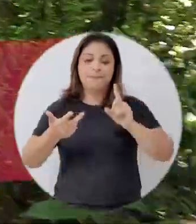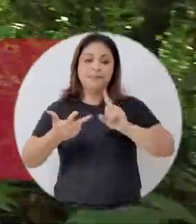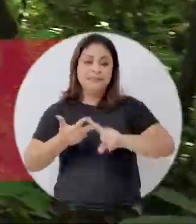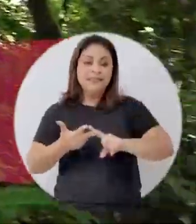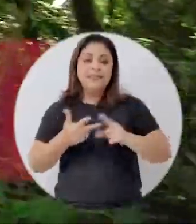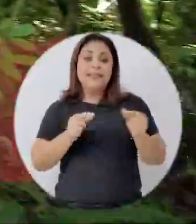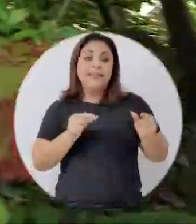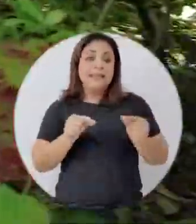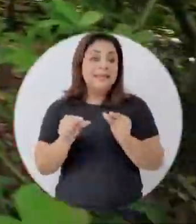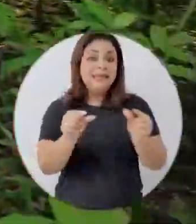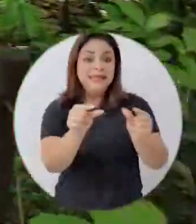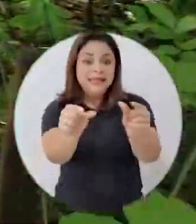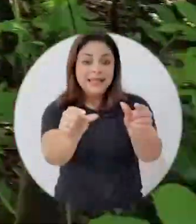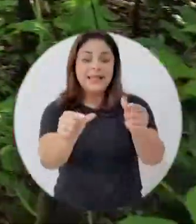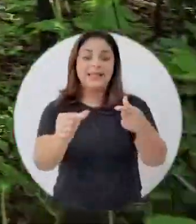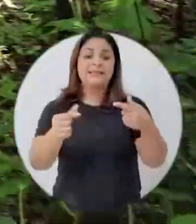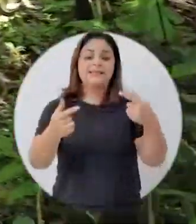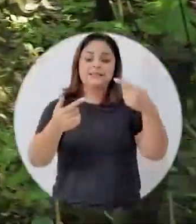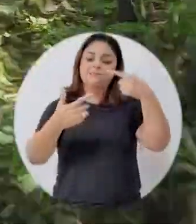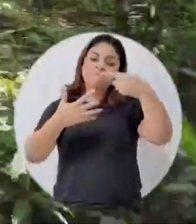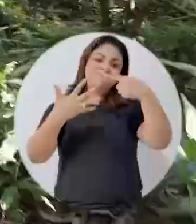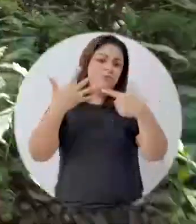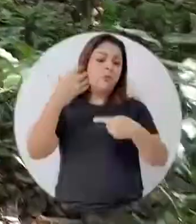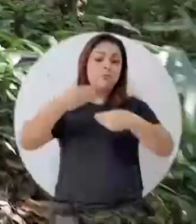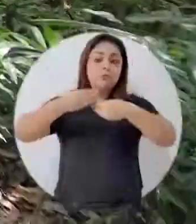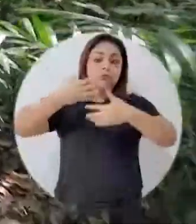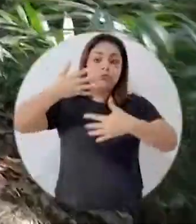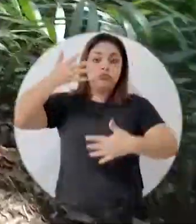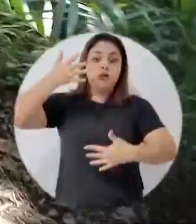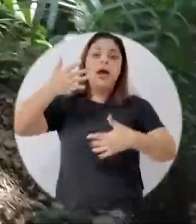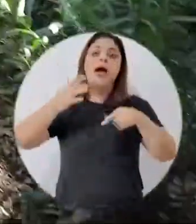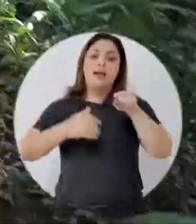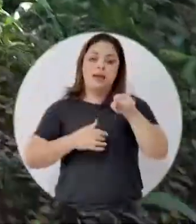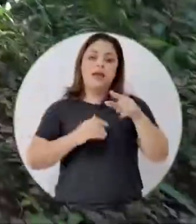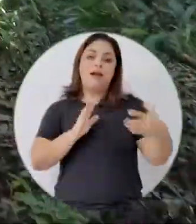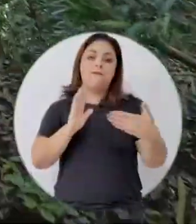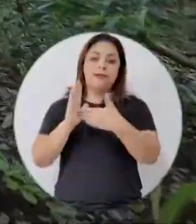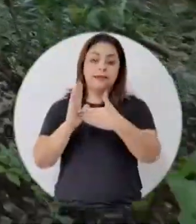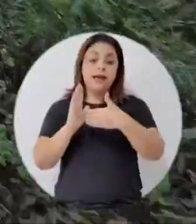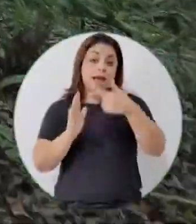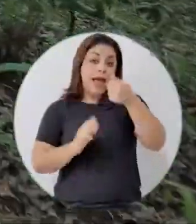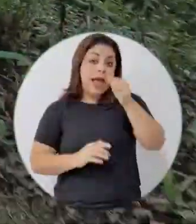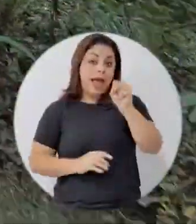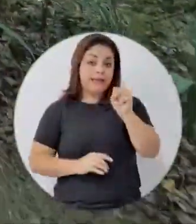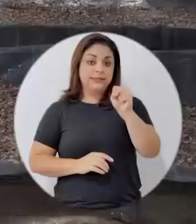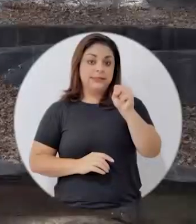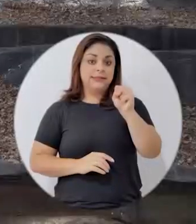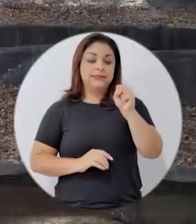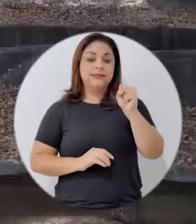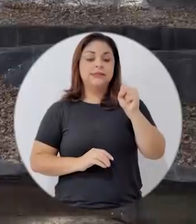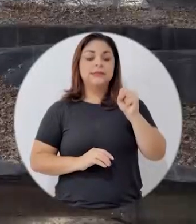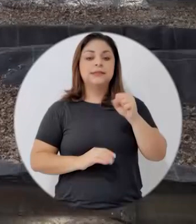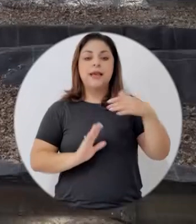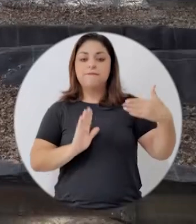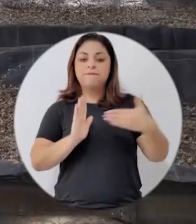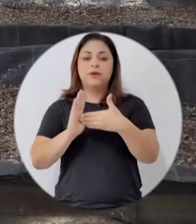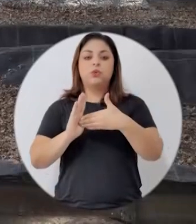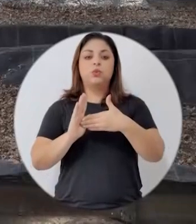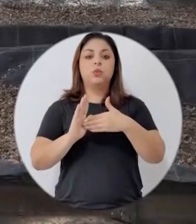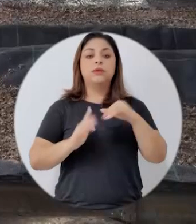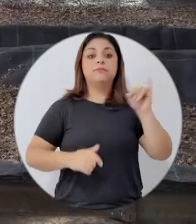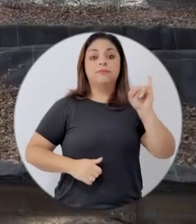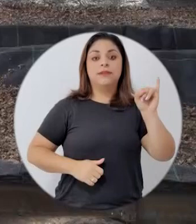todas estas actividades como las giras de campo, todo esto nos genera una emisión de gas de efecto invernadero Y pues en este